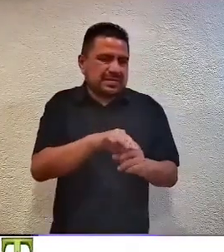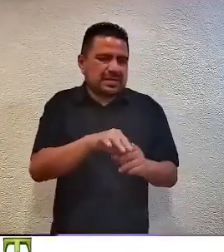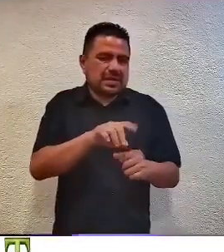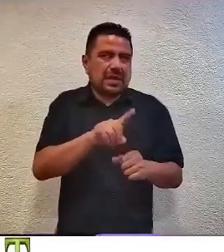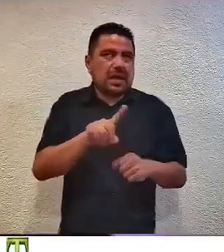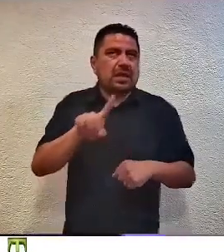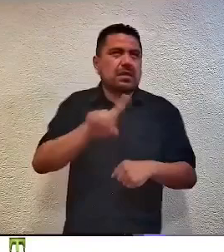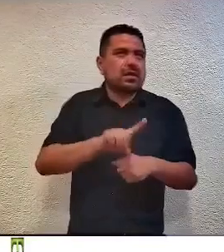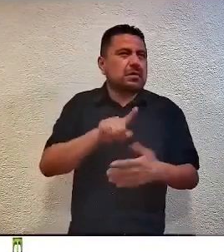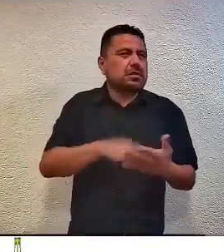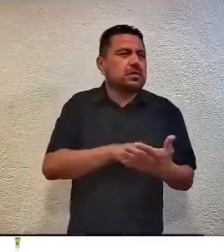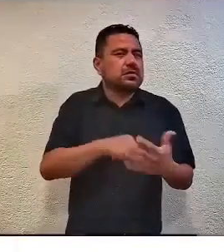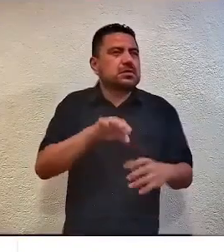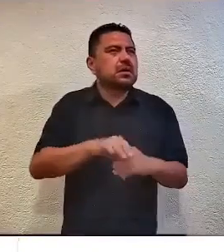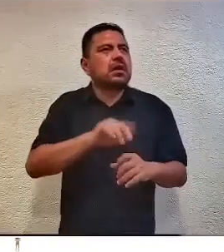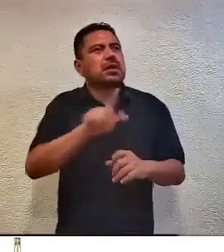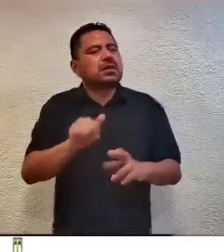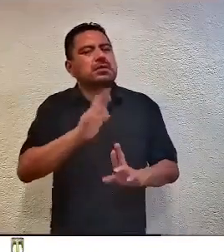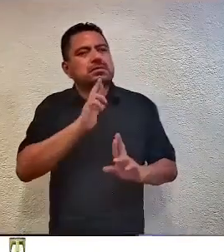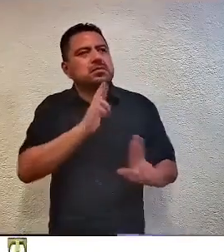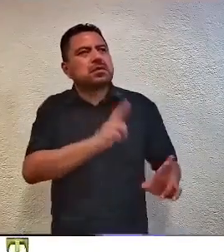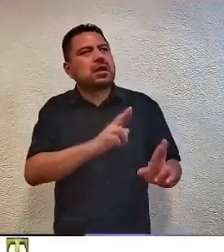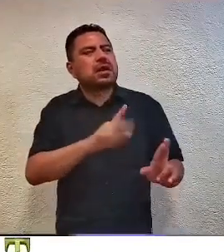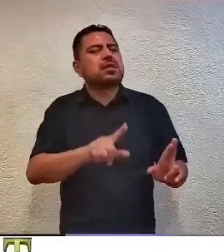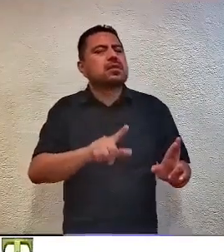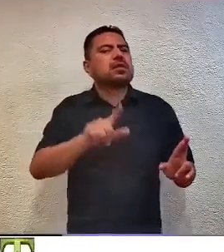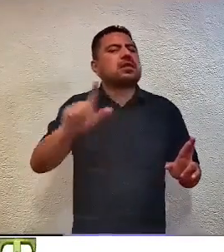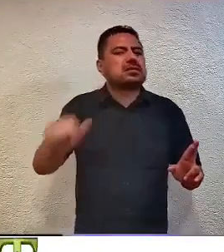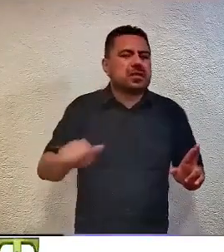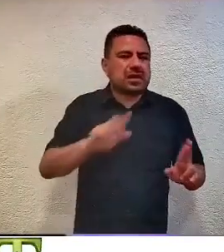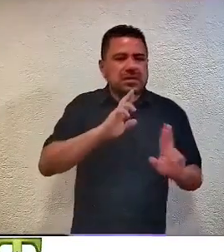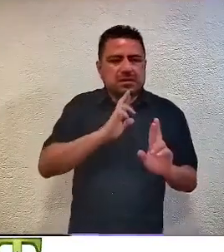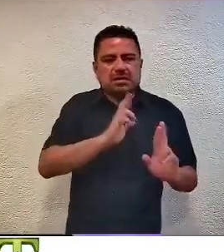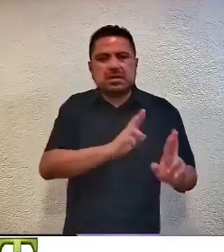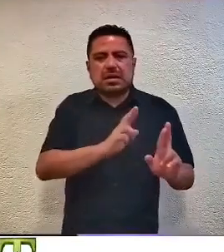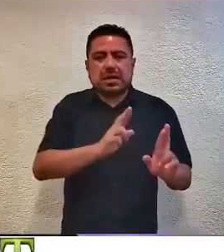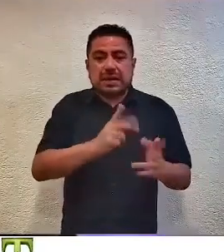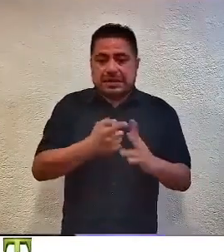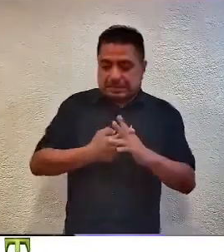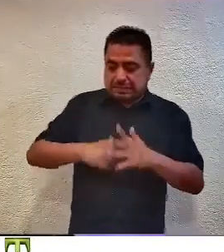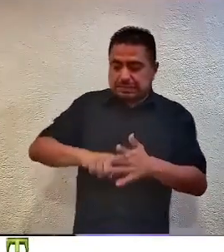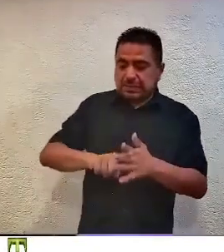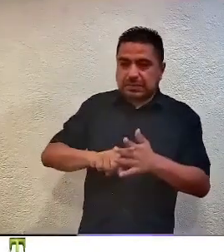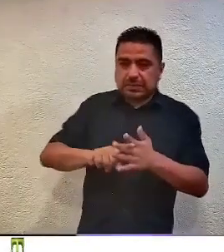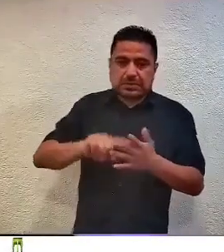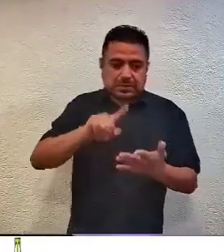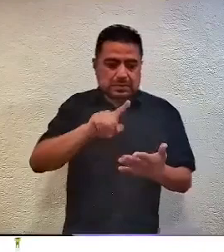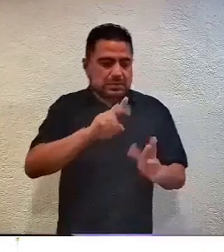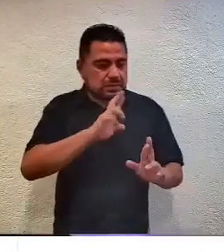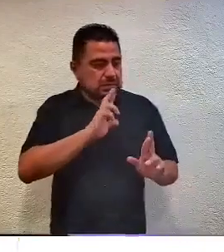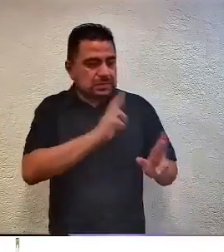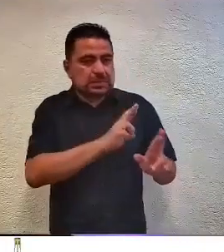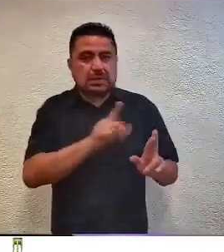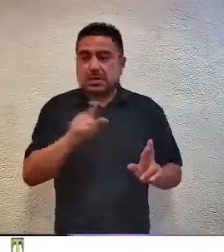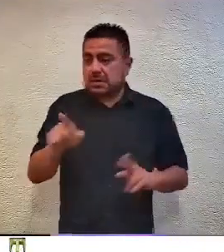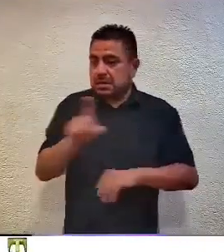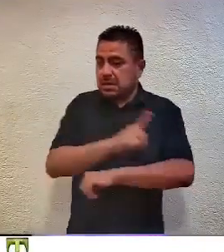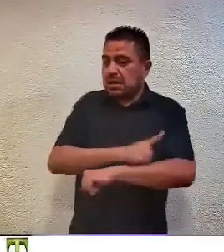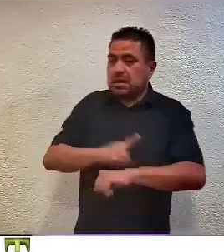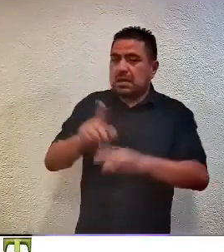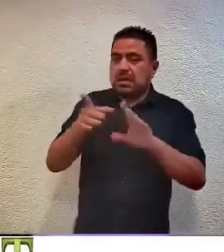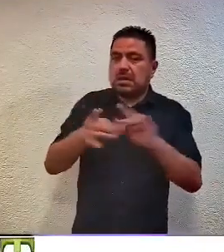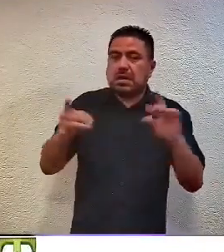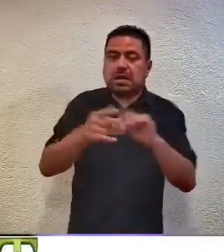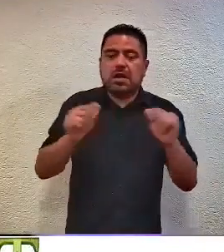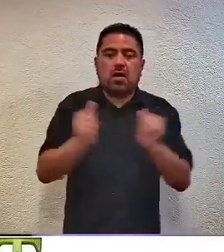celebró la elección, se dieron los resultados y posterior a los resultados y a partir de los resultados dicen los delegados que fueron los